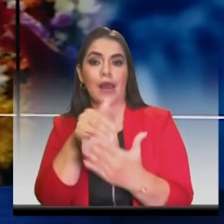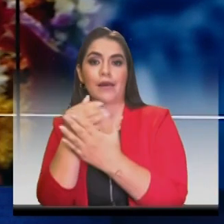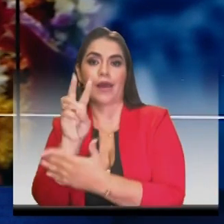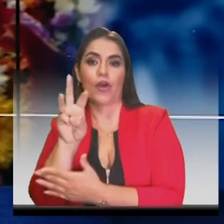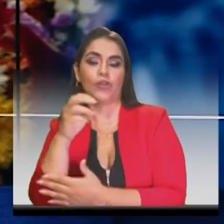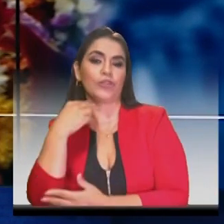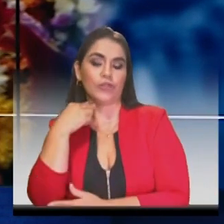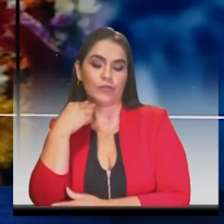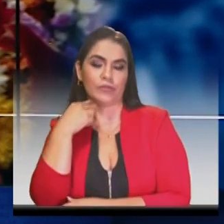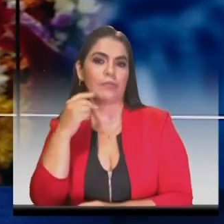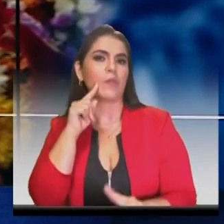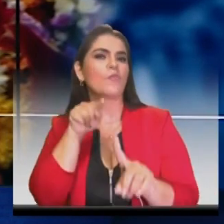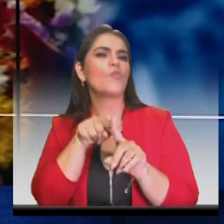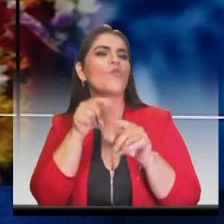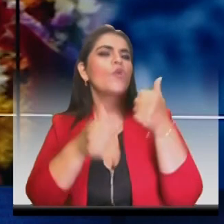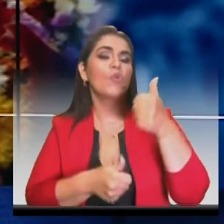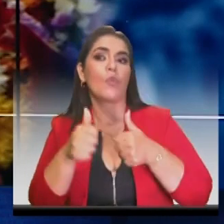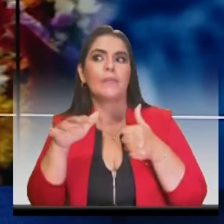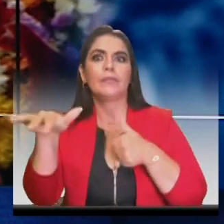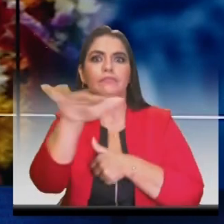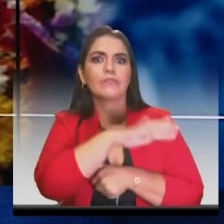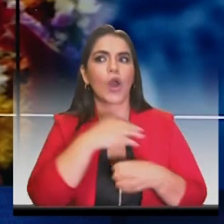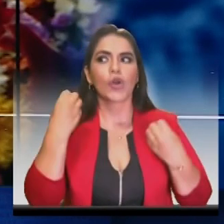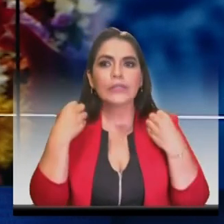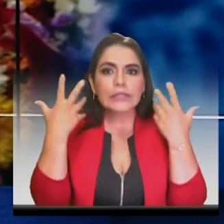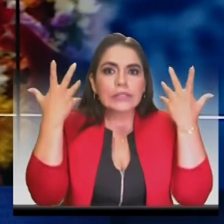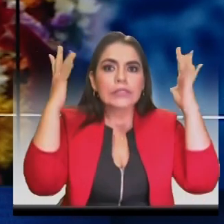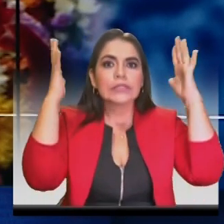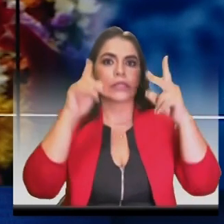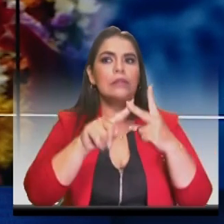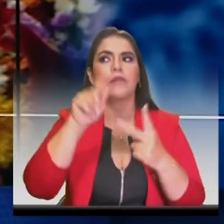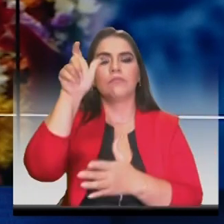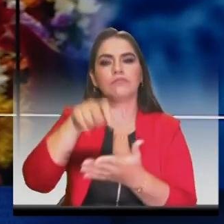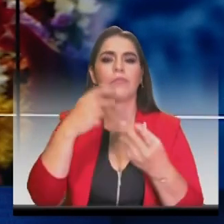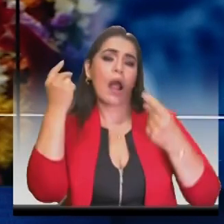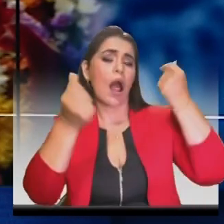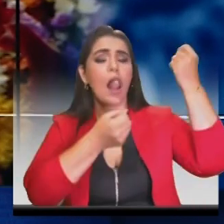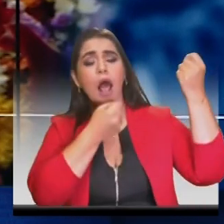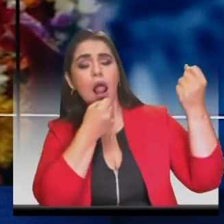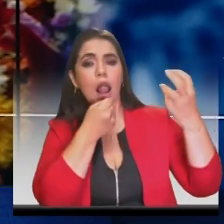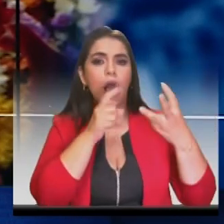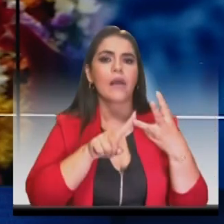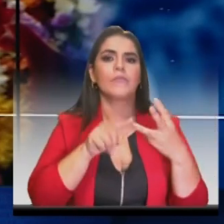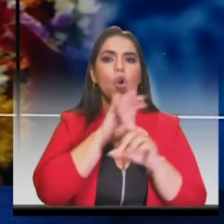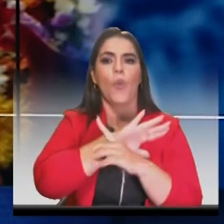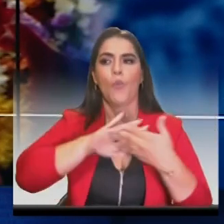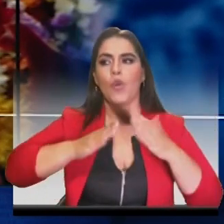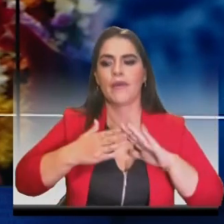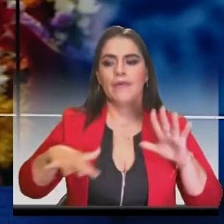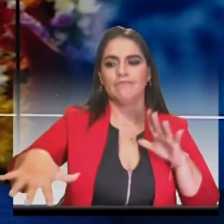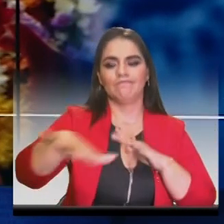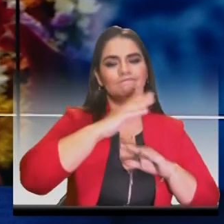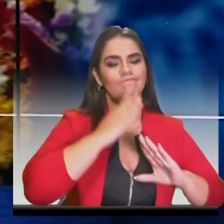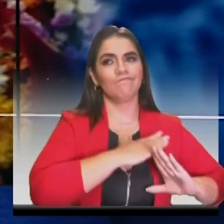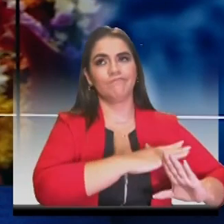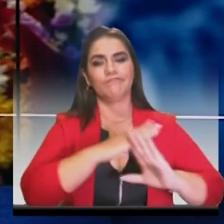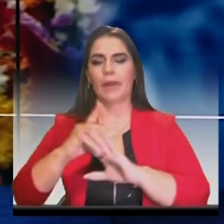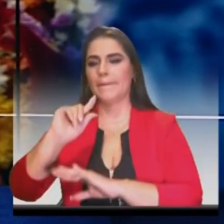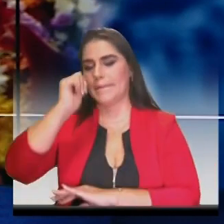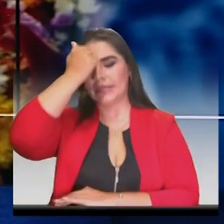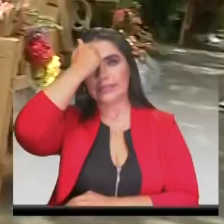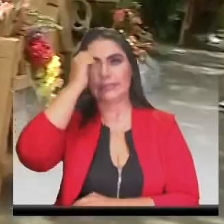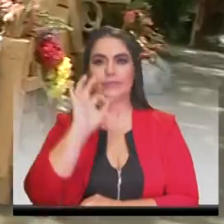busca proteger a la comunidad, a los silleteros y a los artistas que participan cada año en esta tradicional celebración.